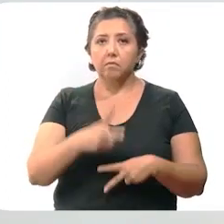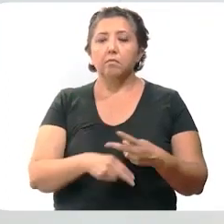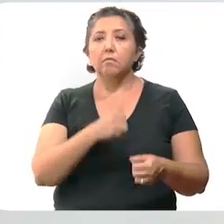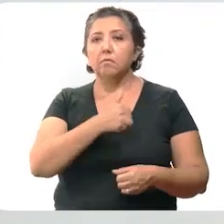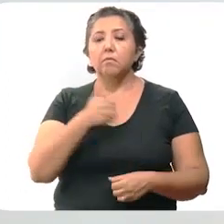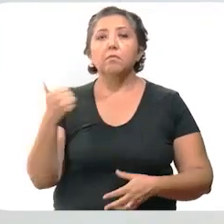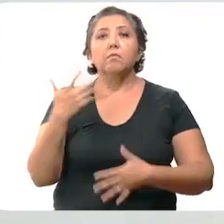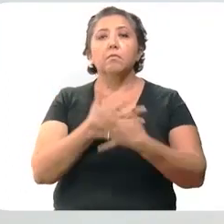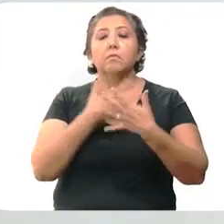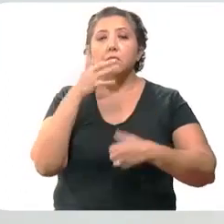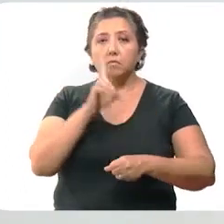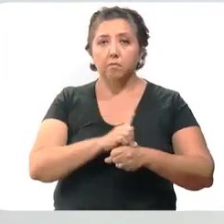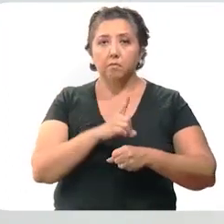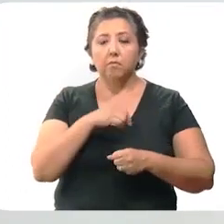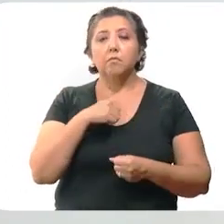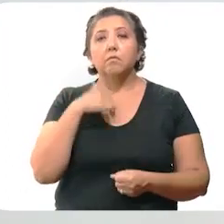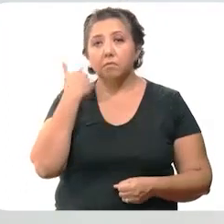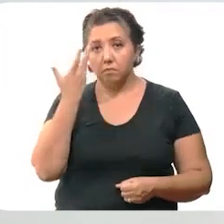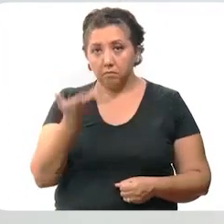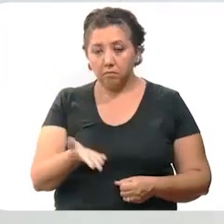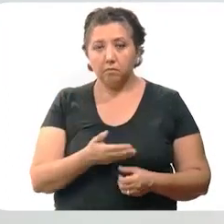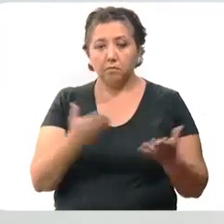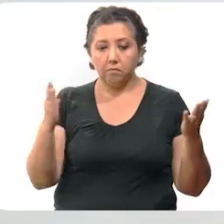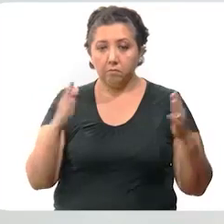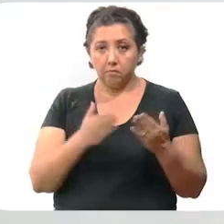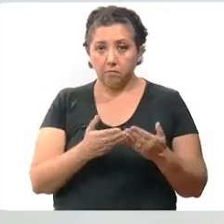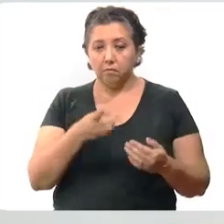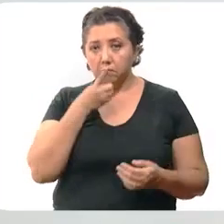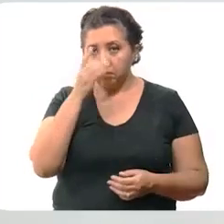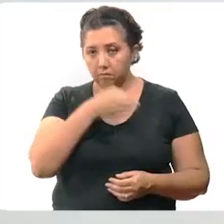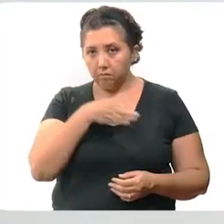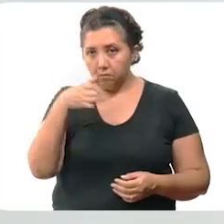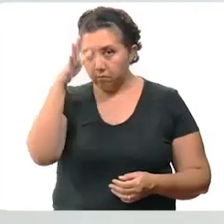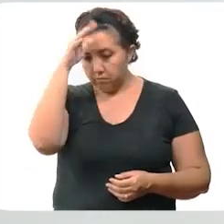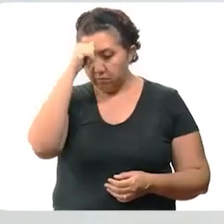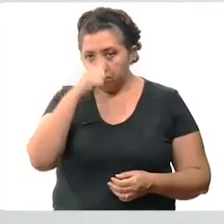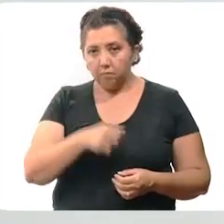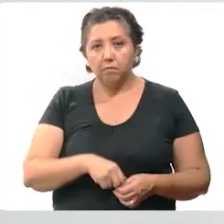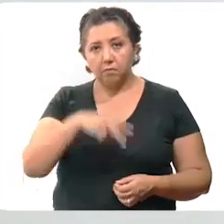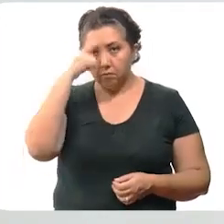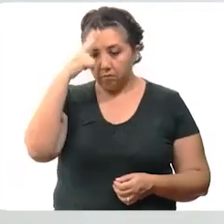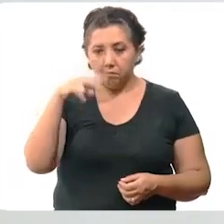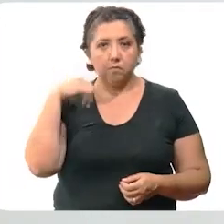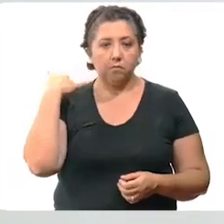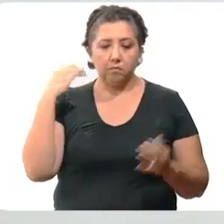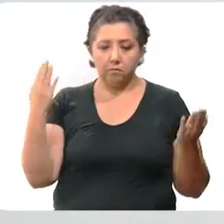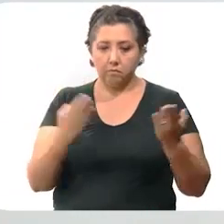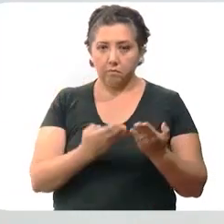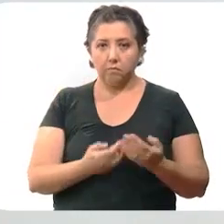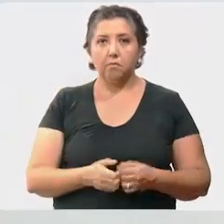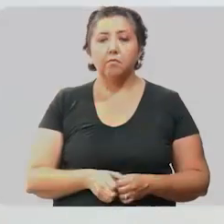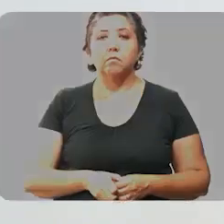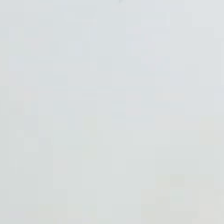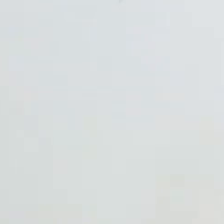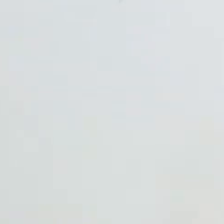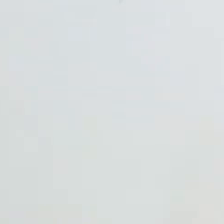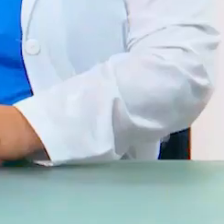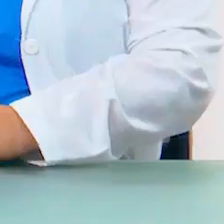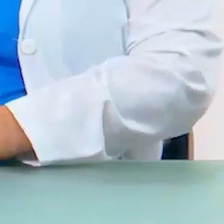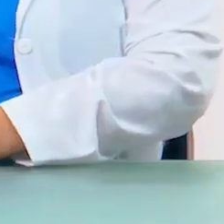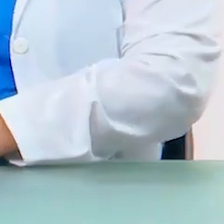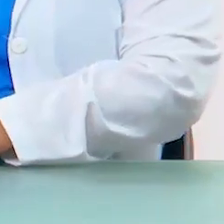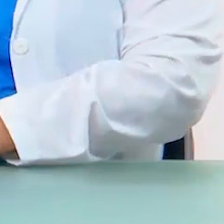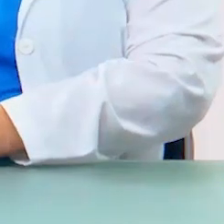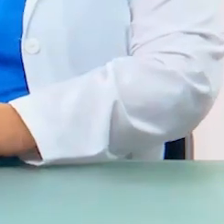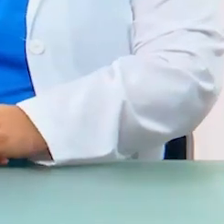dar a conocer cada 15 días con la finalidad de homologar fechas de presentación con el semáforo quincenal del Gobierno Federal. Ese es todo